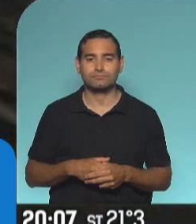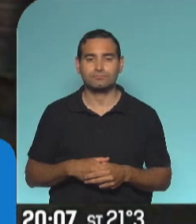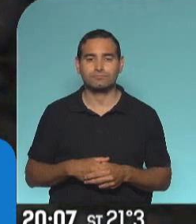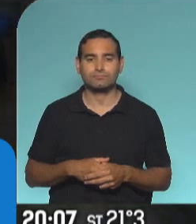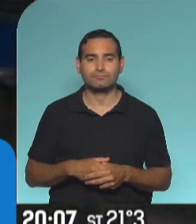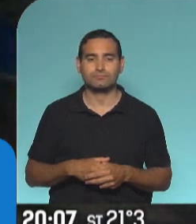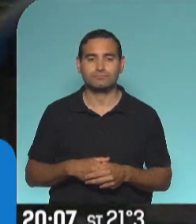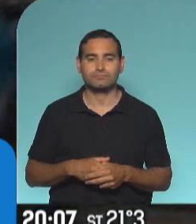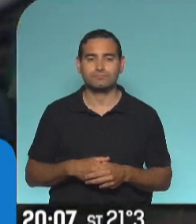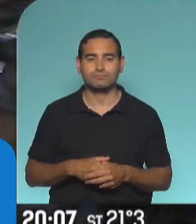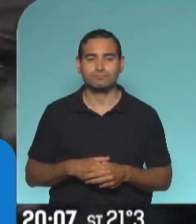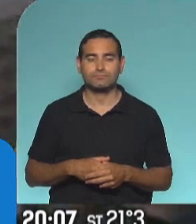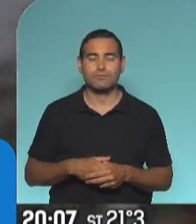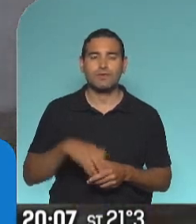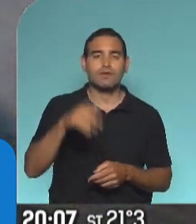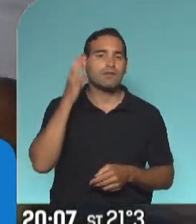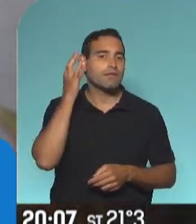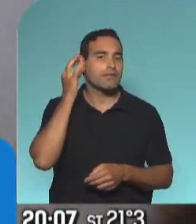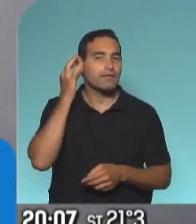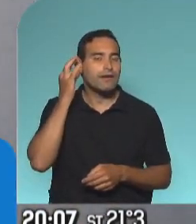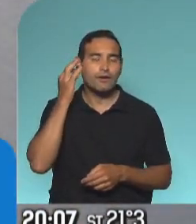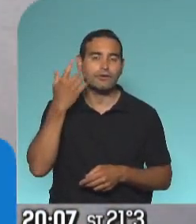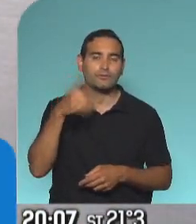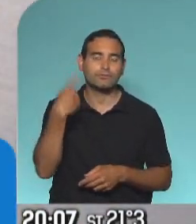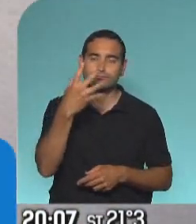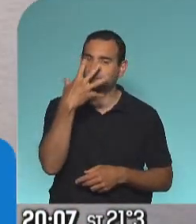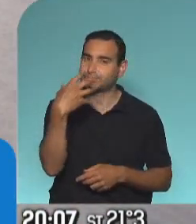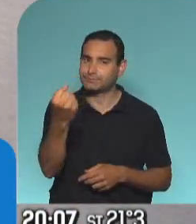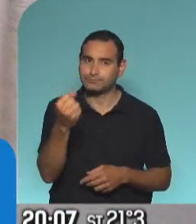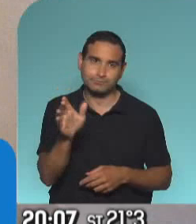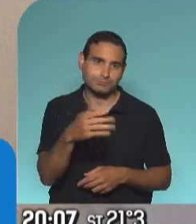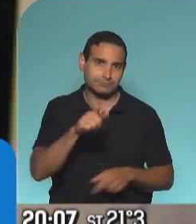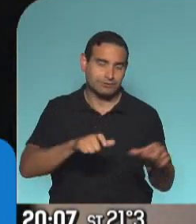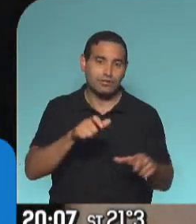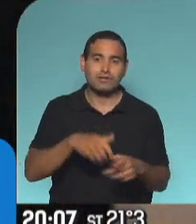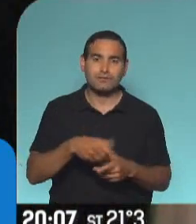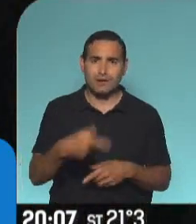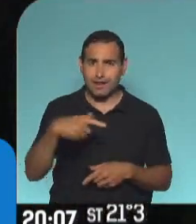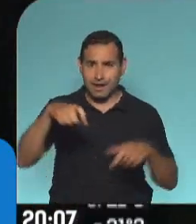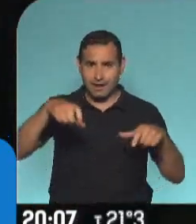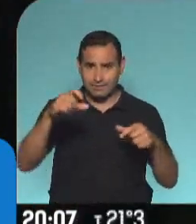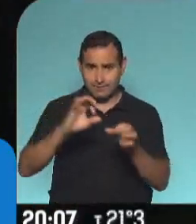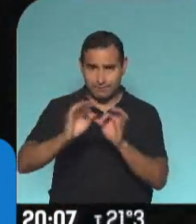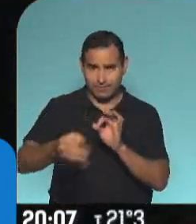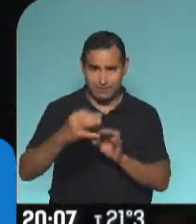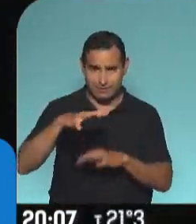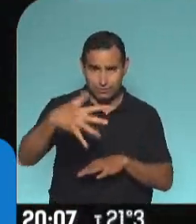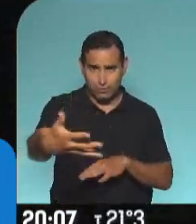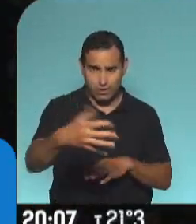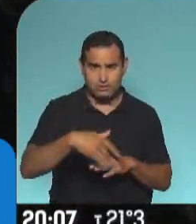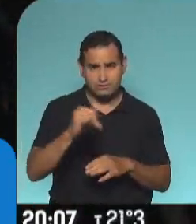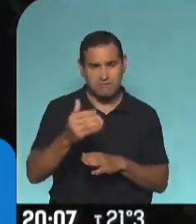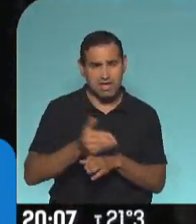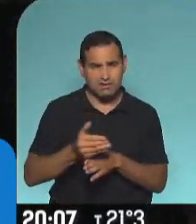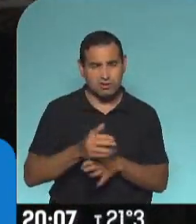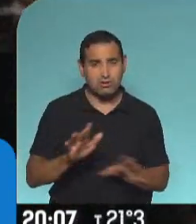Era muy buen jugador. Pasa que, bueno, Diego eclipsaba, ¿no? También eso. Y claro, la cancha está 5 cuadras acá. Sí, un poquito menos, sí, un